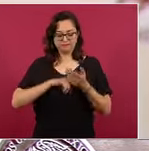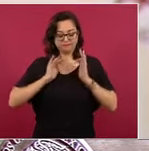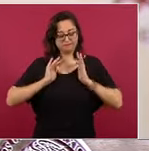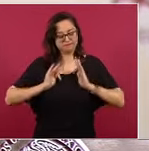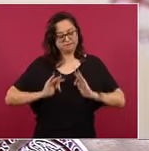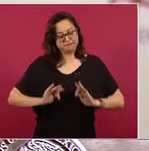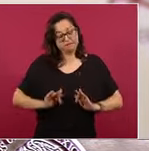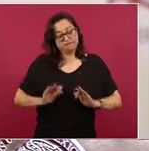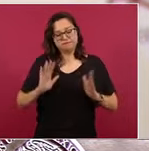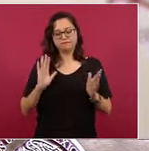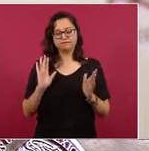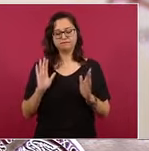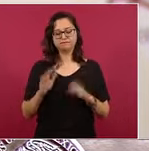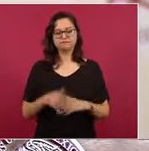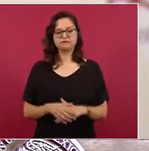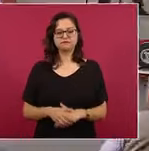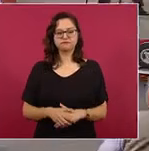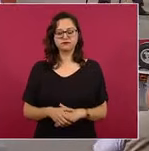Esto es